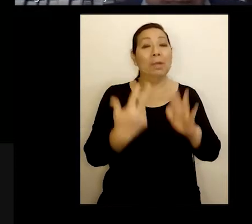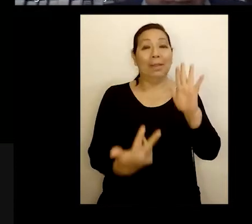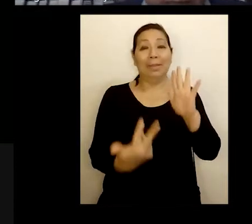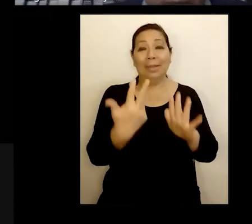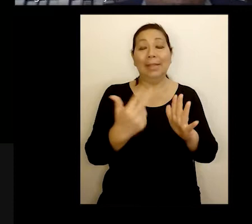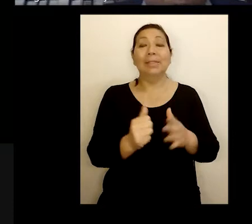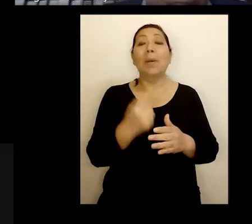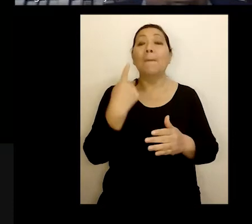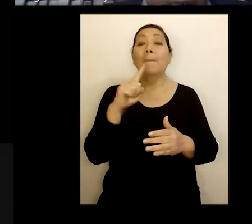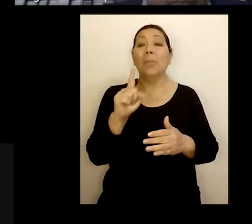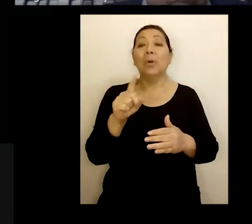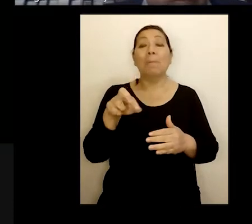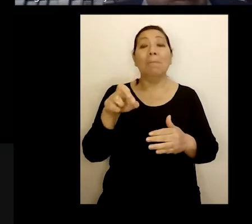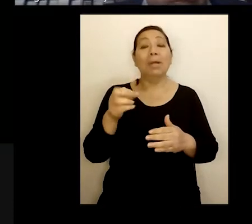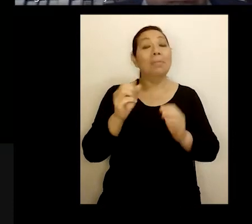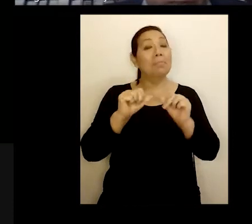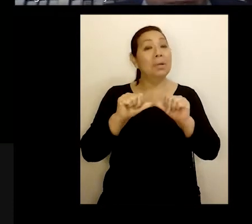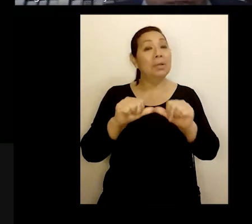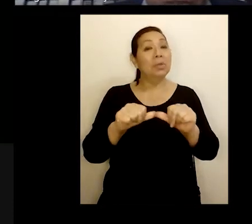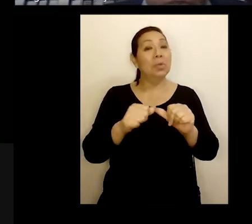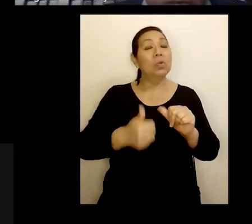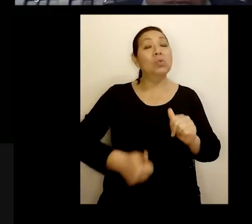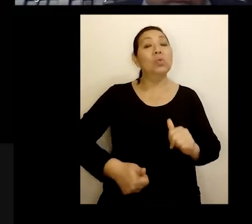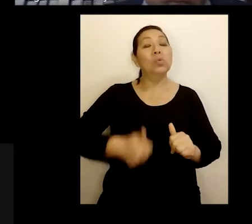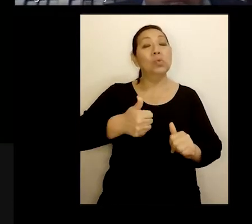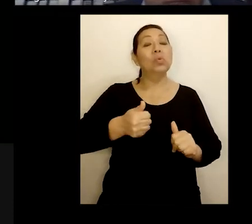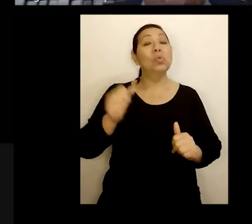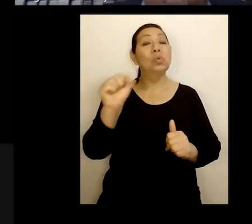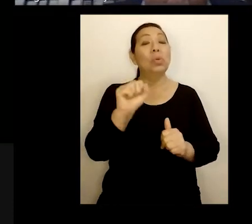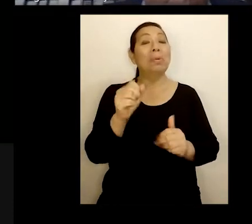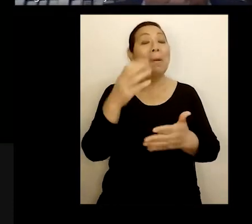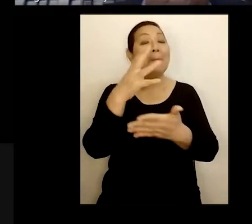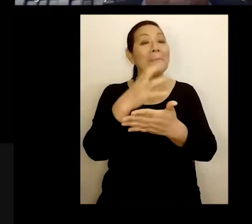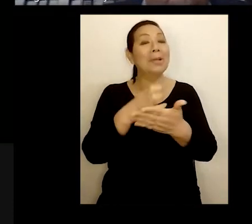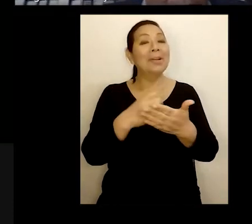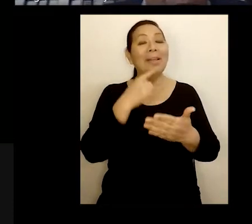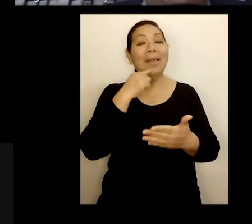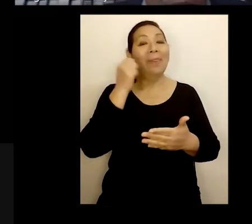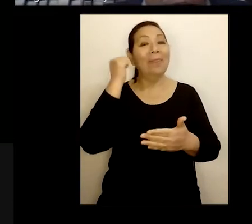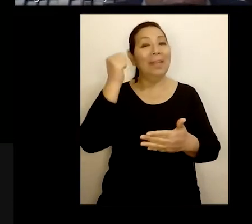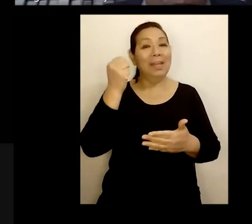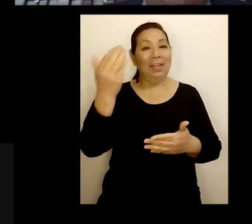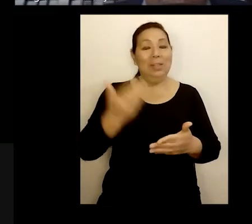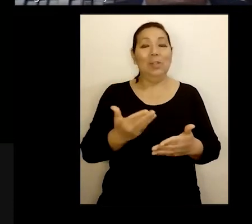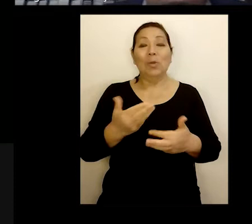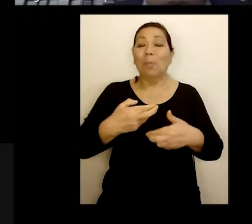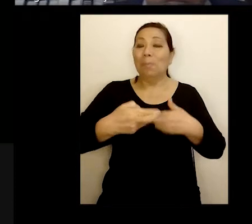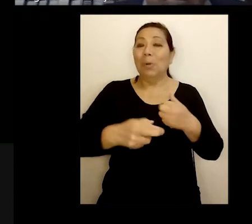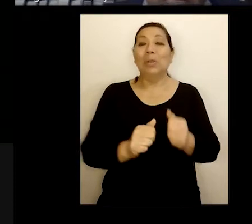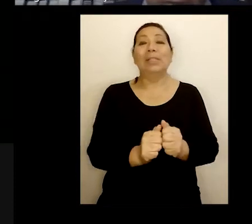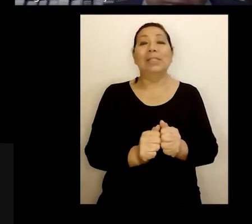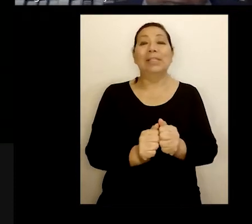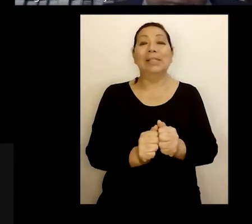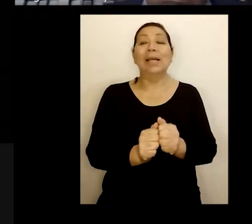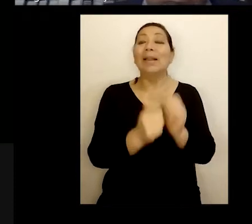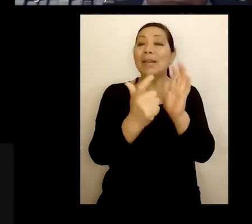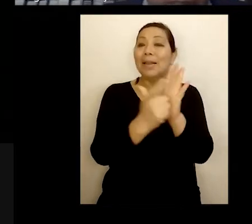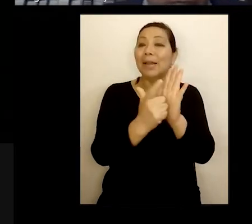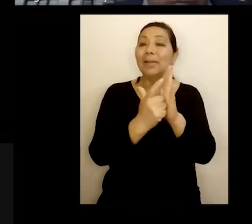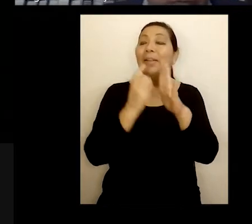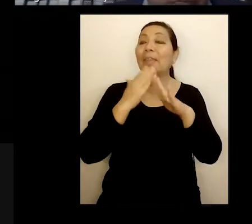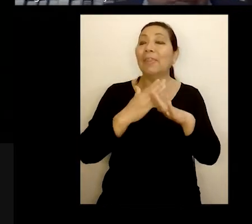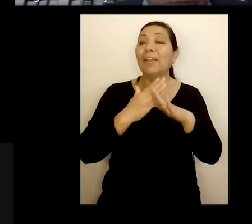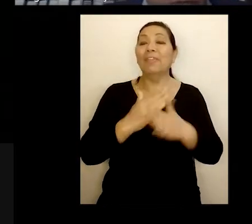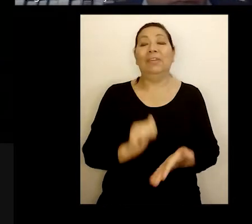184-2013 por la Sala Penal Permanente de la Corte Suprema, menoscaba el derecho del debido proceso, la legítima